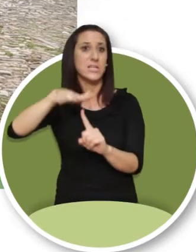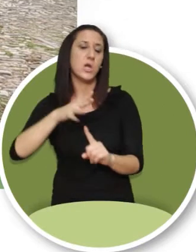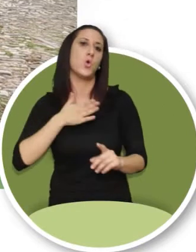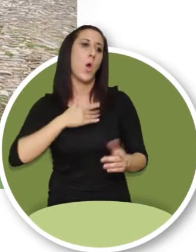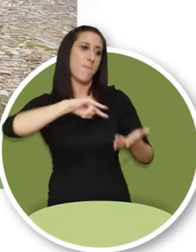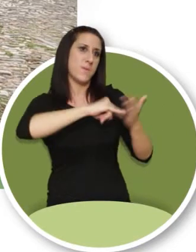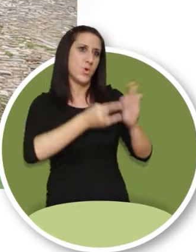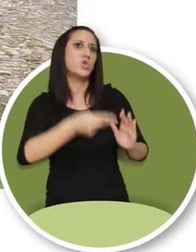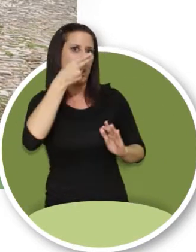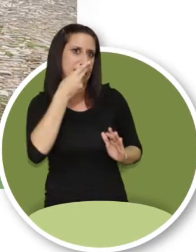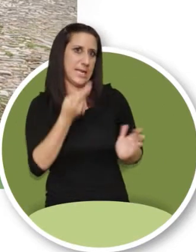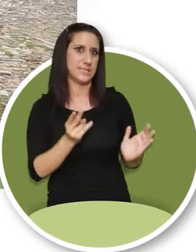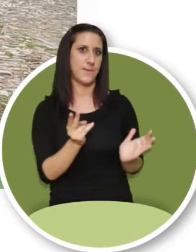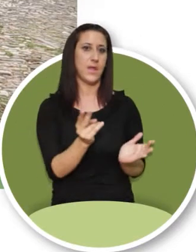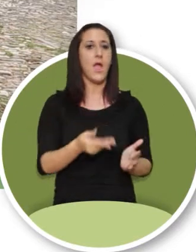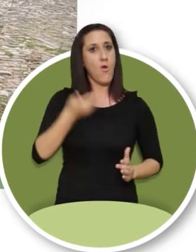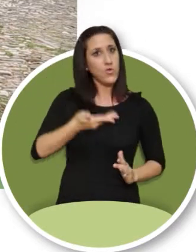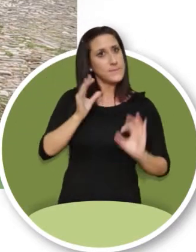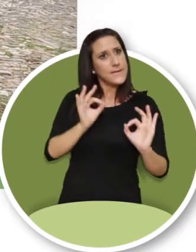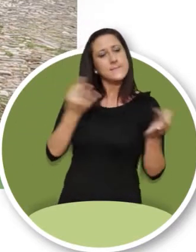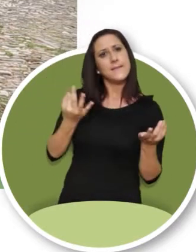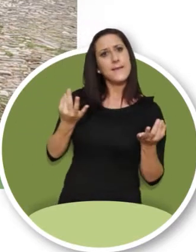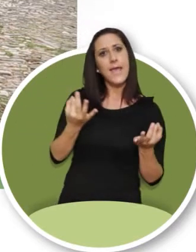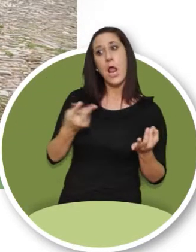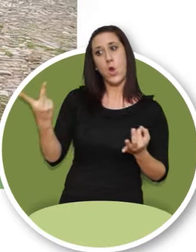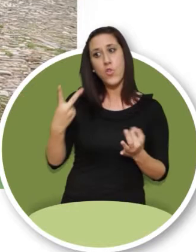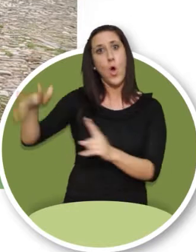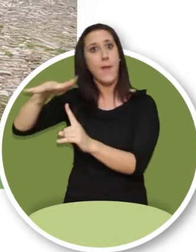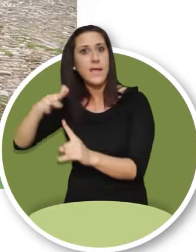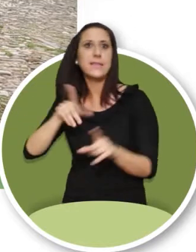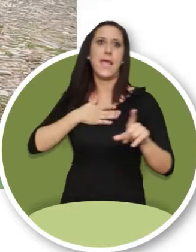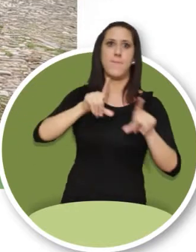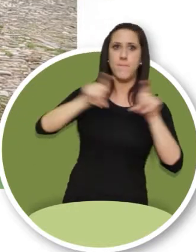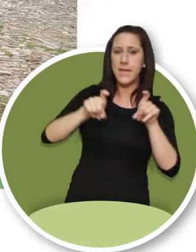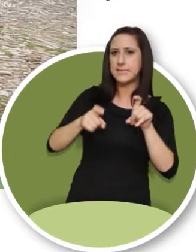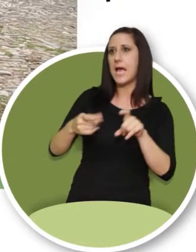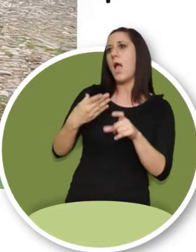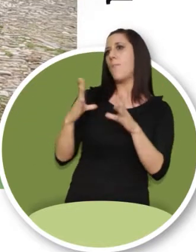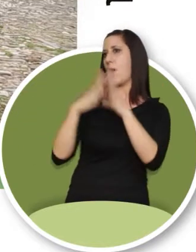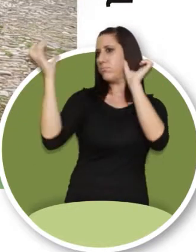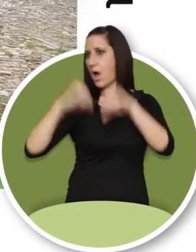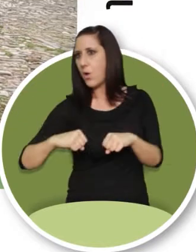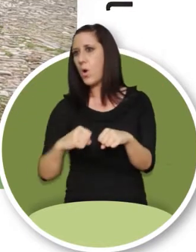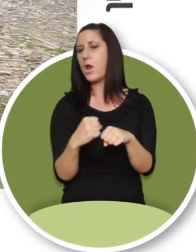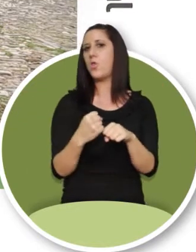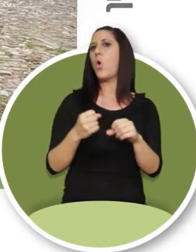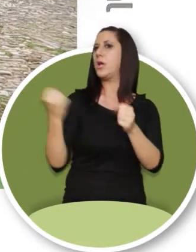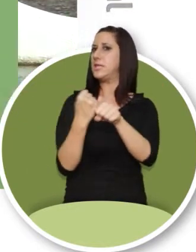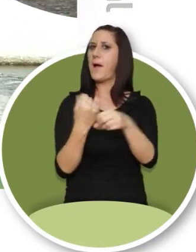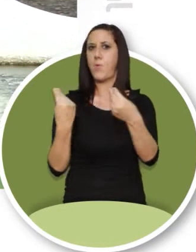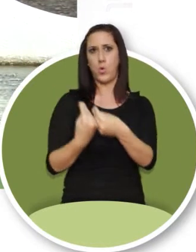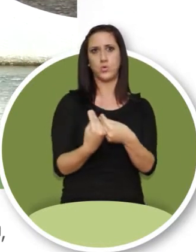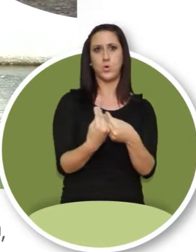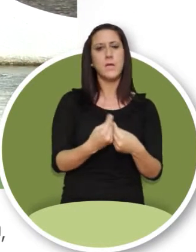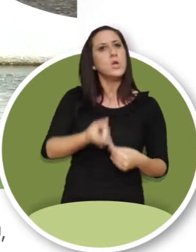y entiendo que al entorno también le interesa que mi proyecto exista. Es fundamental que nos entendamos, que nos relacionemos y que